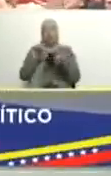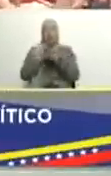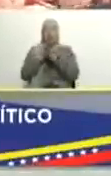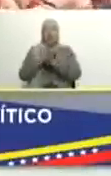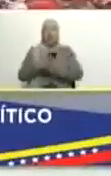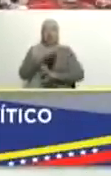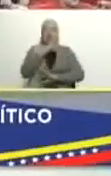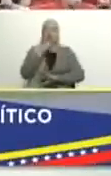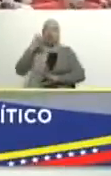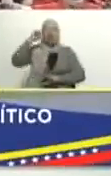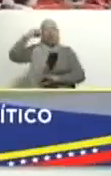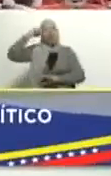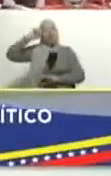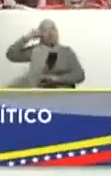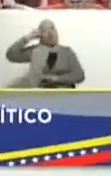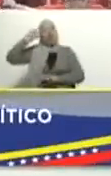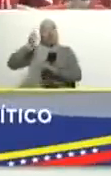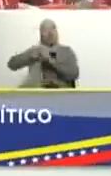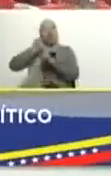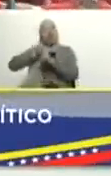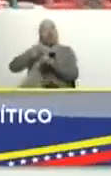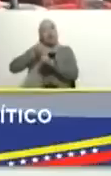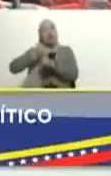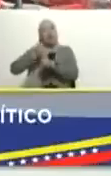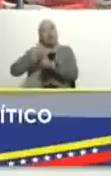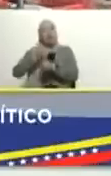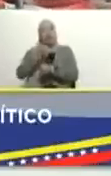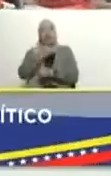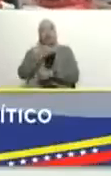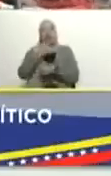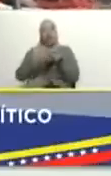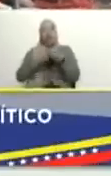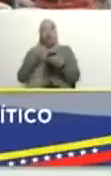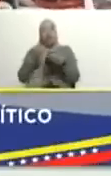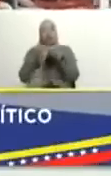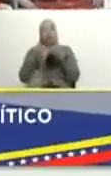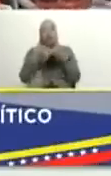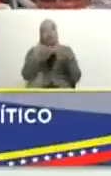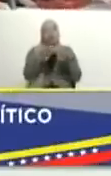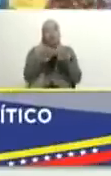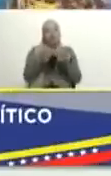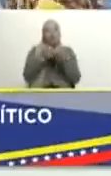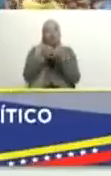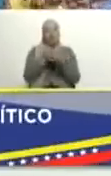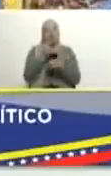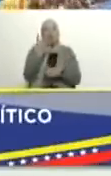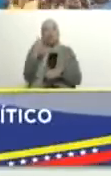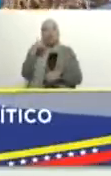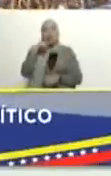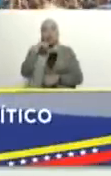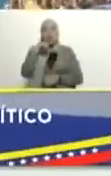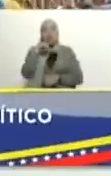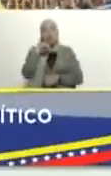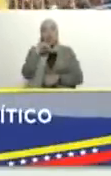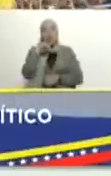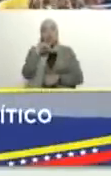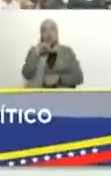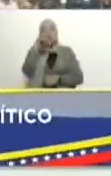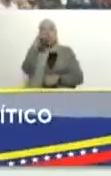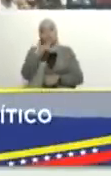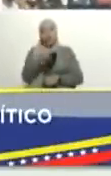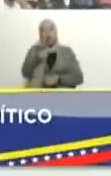Lo hemos recordado en esta reunión de trabajo y hemos hecho esta reunión hoy 4 de octubre del